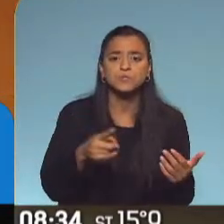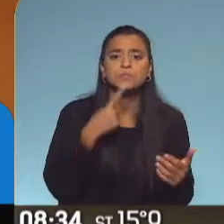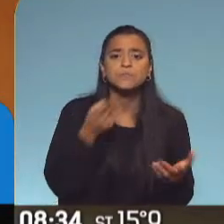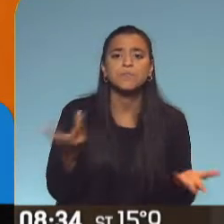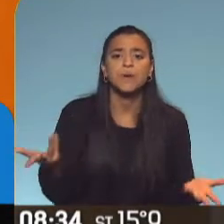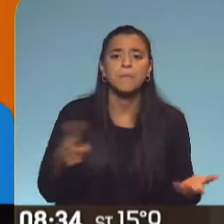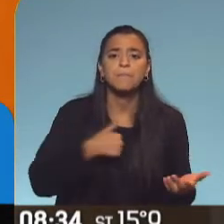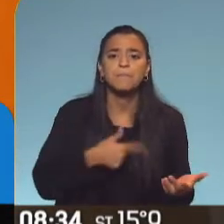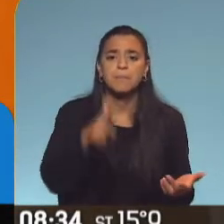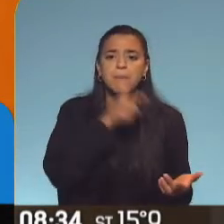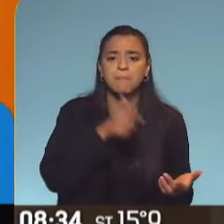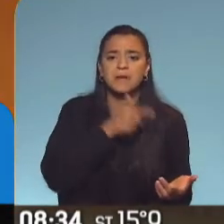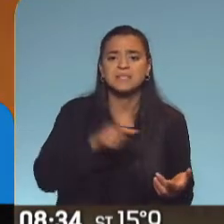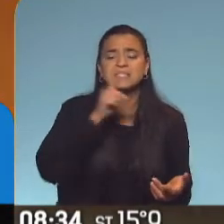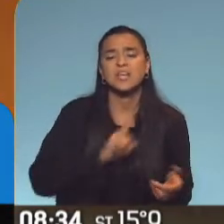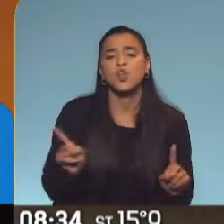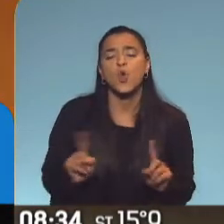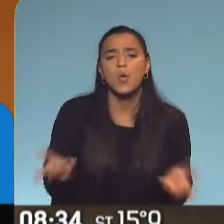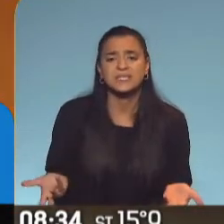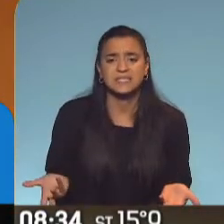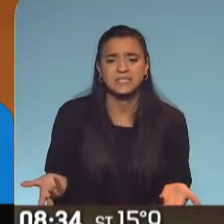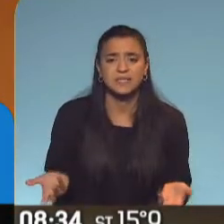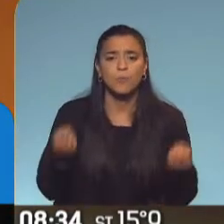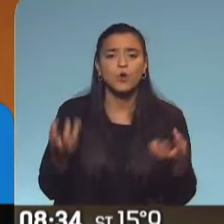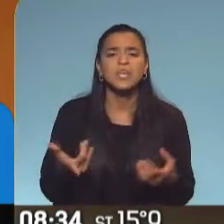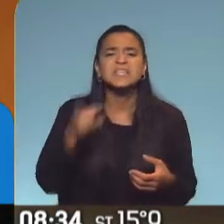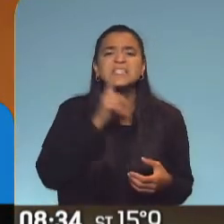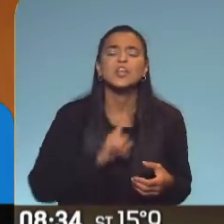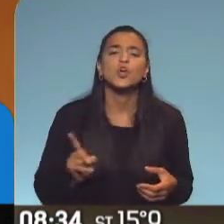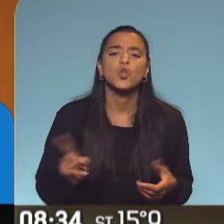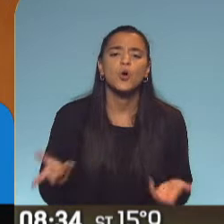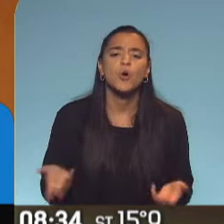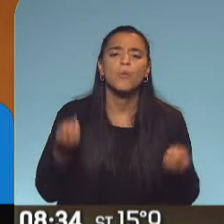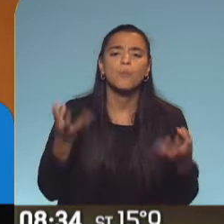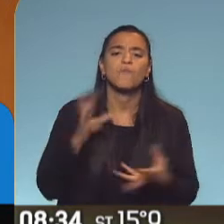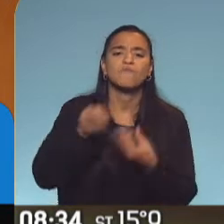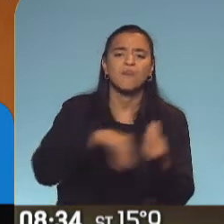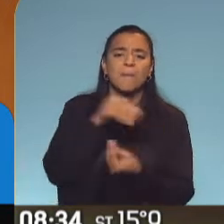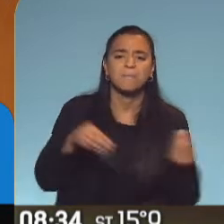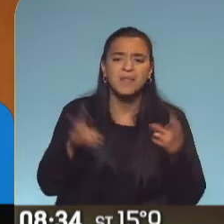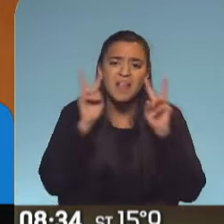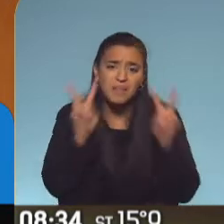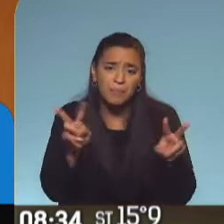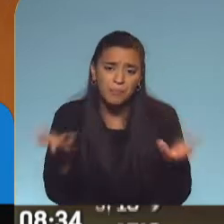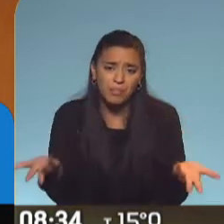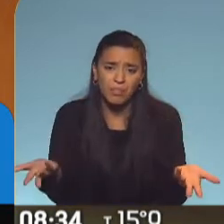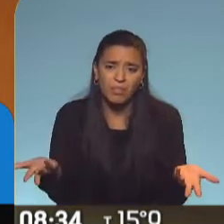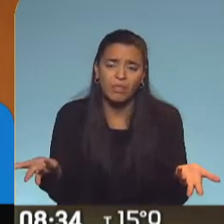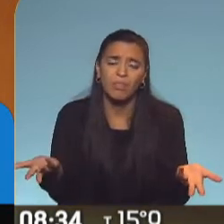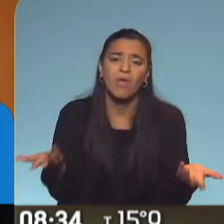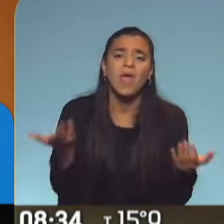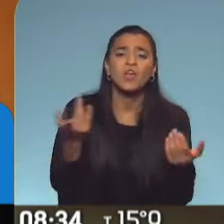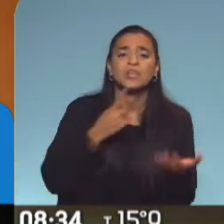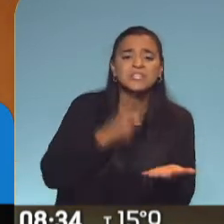Serio. No, pero a mí me parece poco serio. Porque, ¿por qué creo que es poco serio? Porque las familias nos están escuchando, ¿no? Y cada